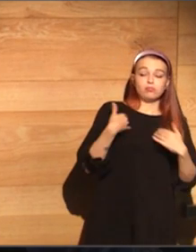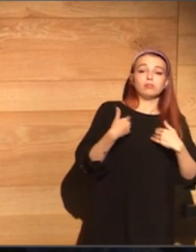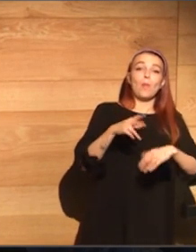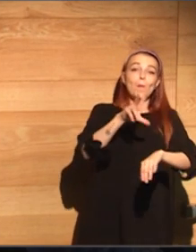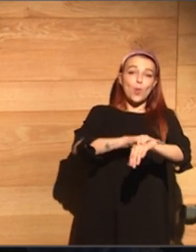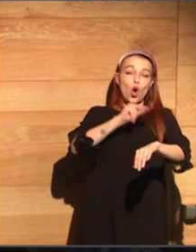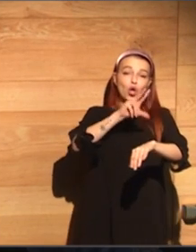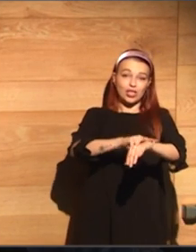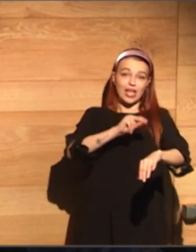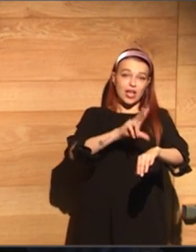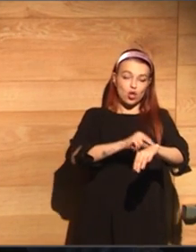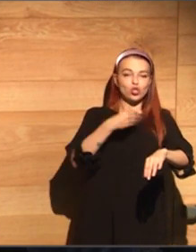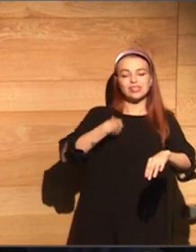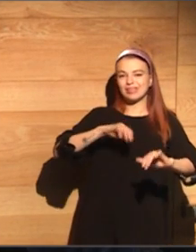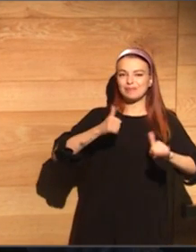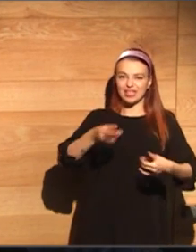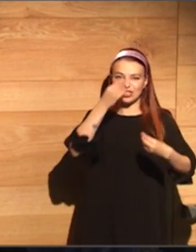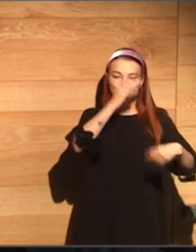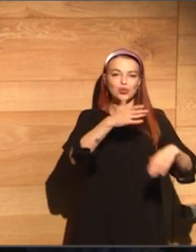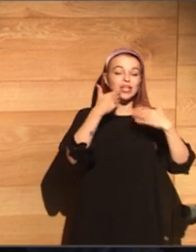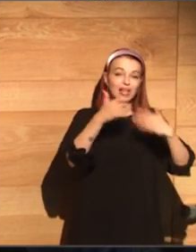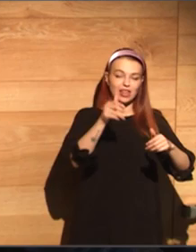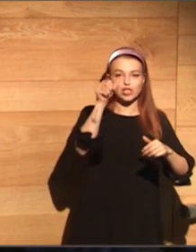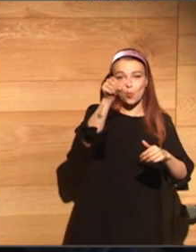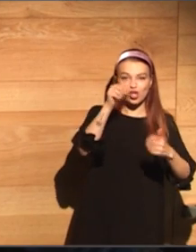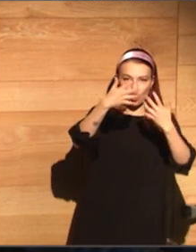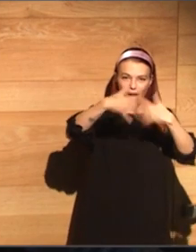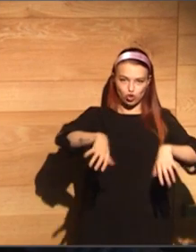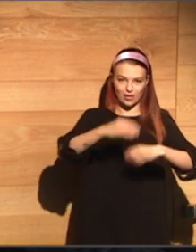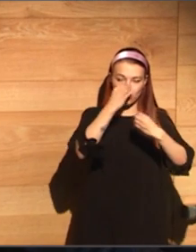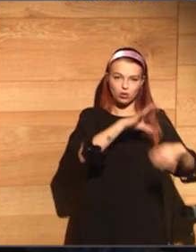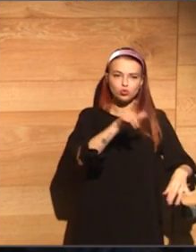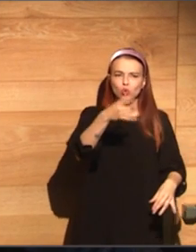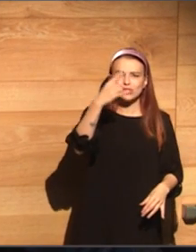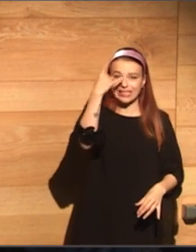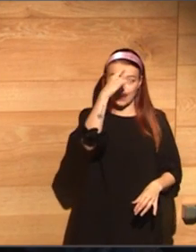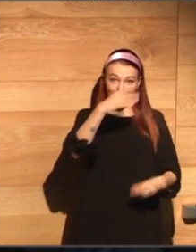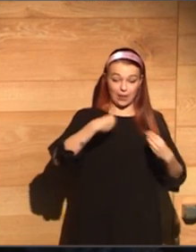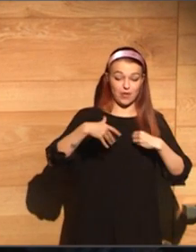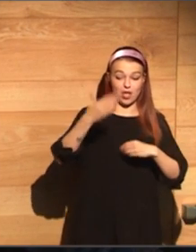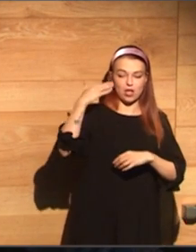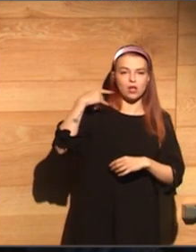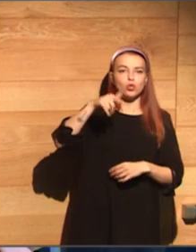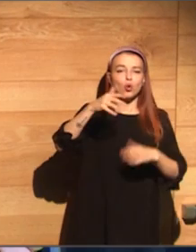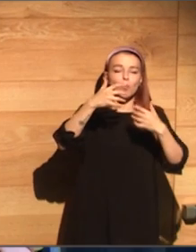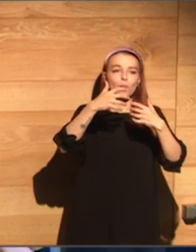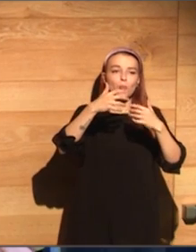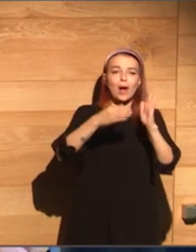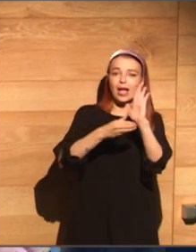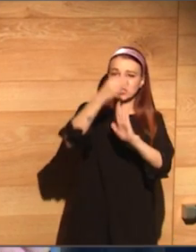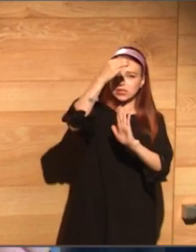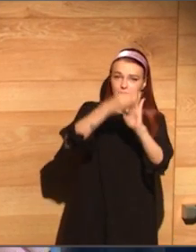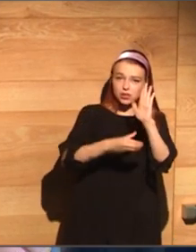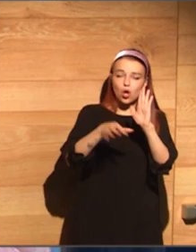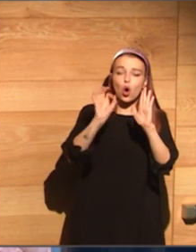ya más allá del sereno, que es muy, muy anterior. Pero en fin. ¿Tú el que tenías en Salamanca, Rodrigo, era de los que subían y bajaban o de